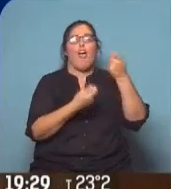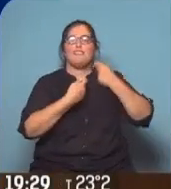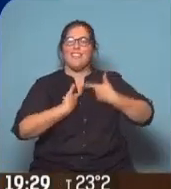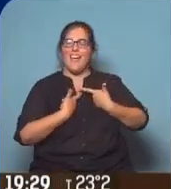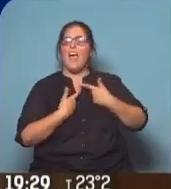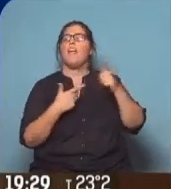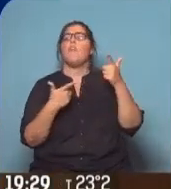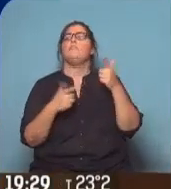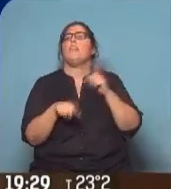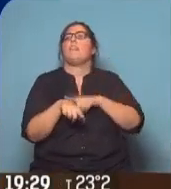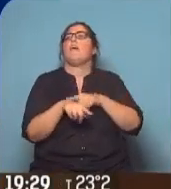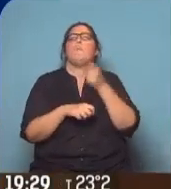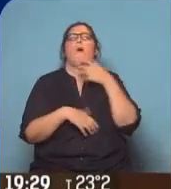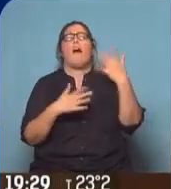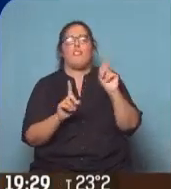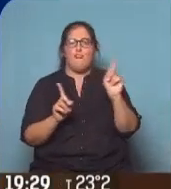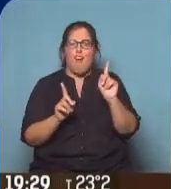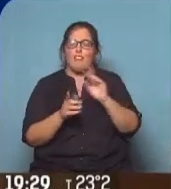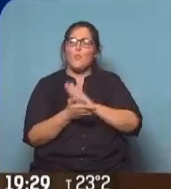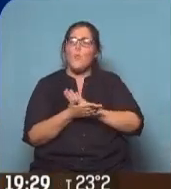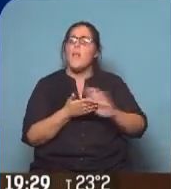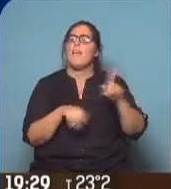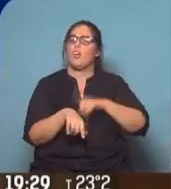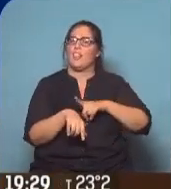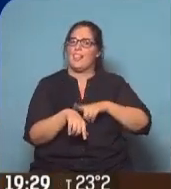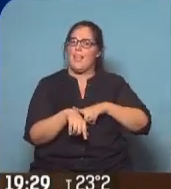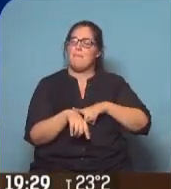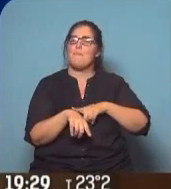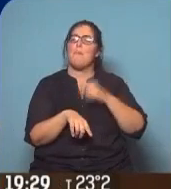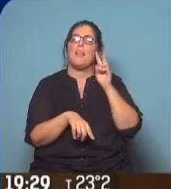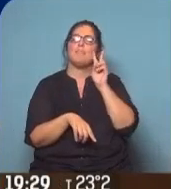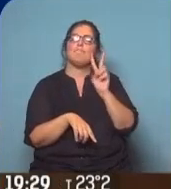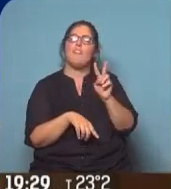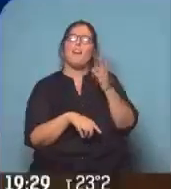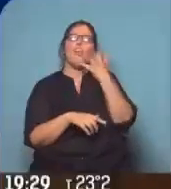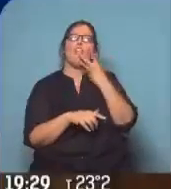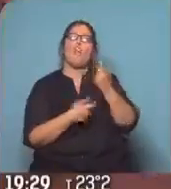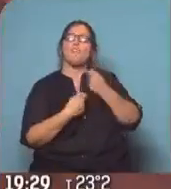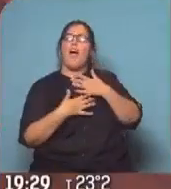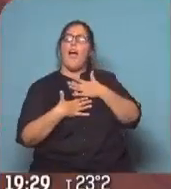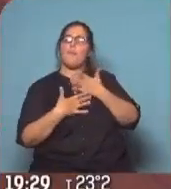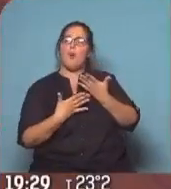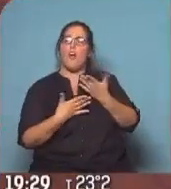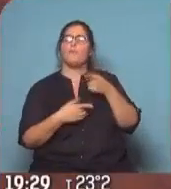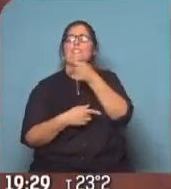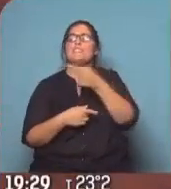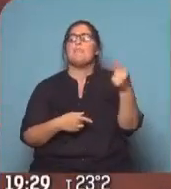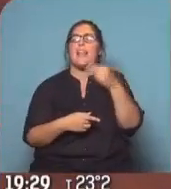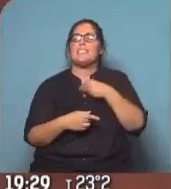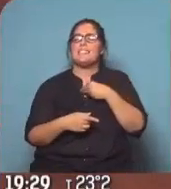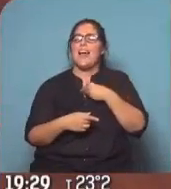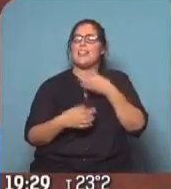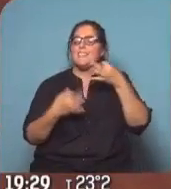un tiempo más en nuestra vida sino un nuevo tiempo para contemplar el amor de dios porque la clave de la semana santa es